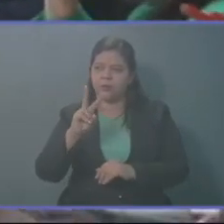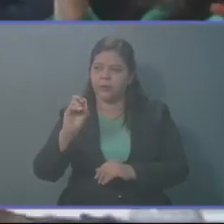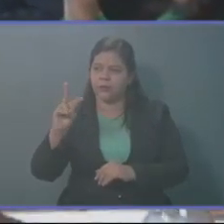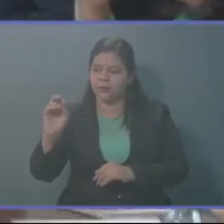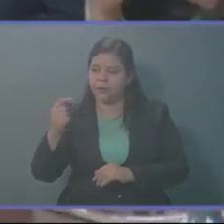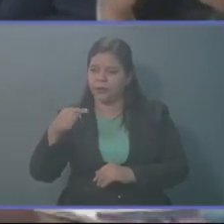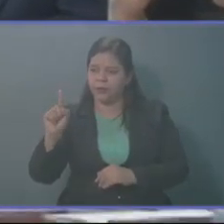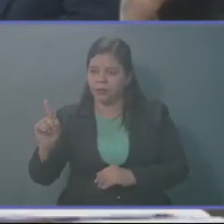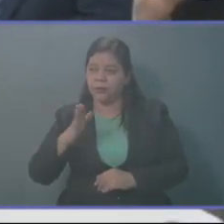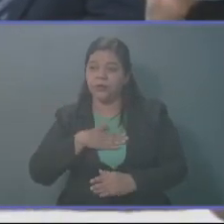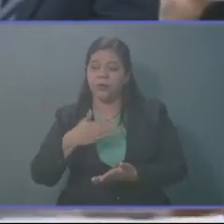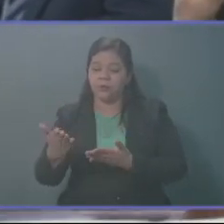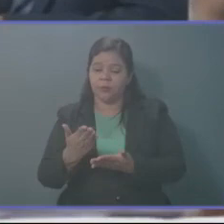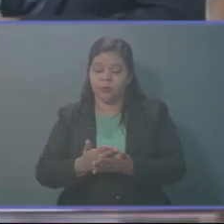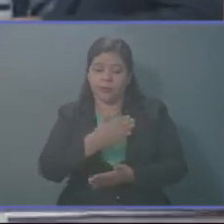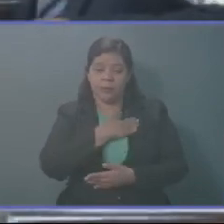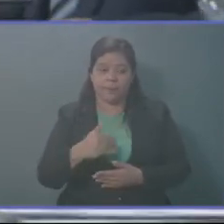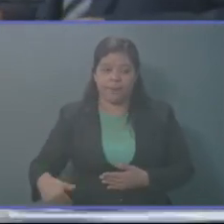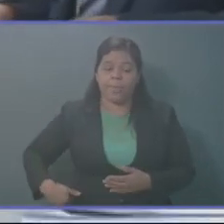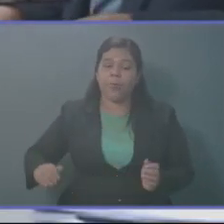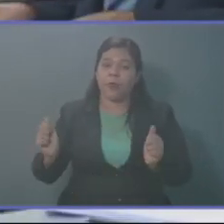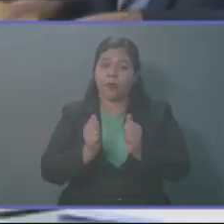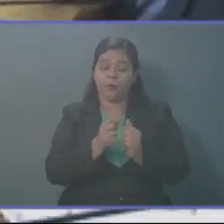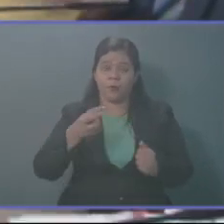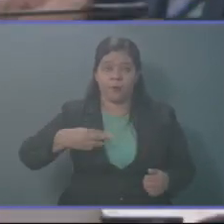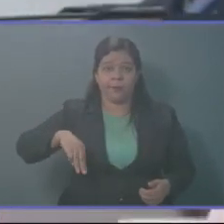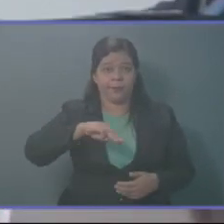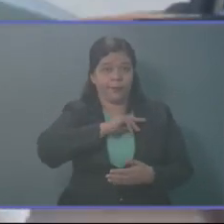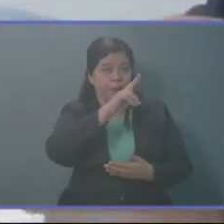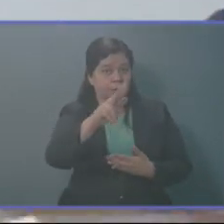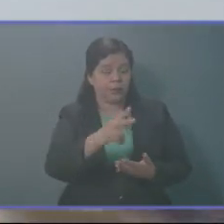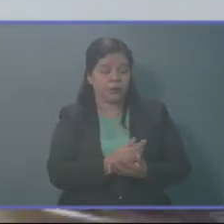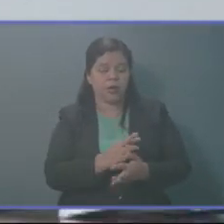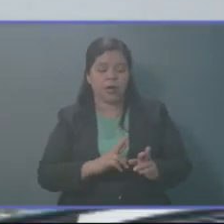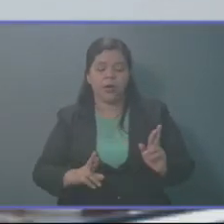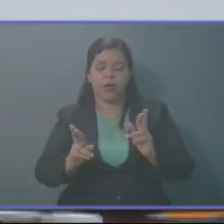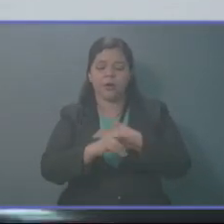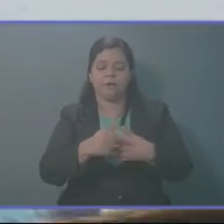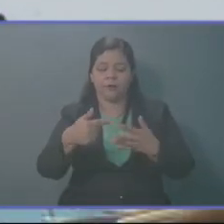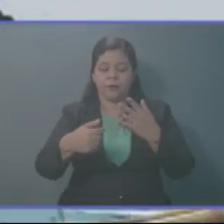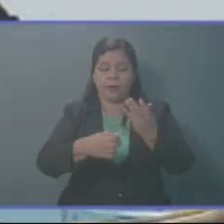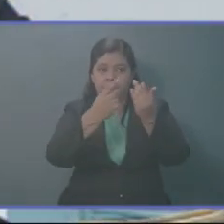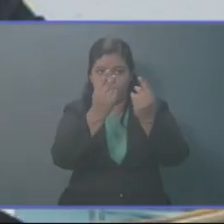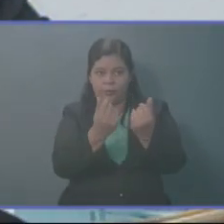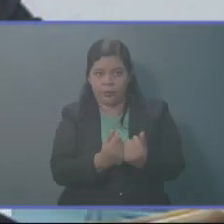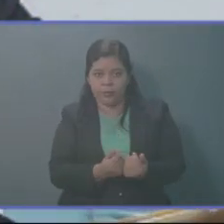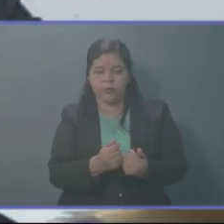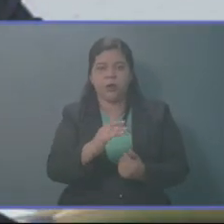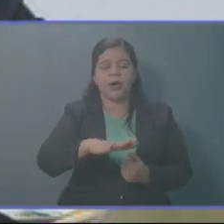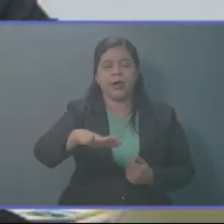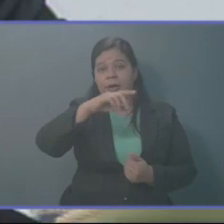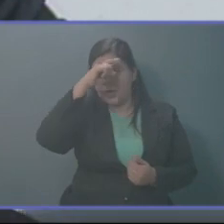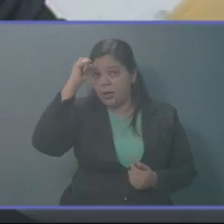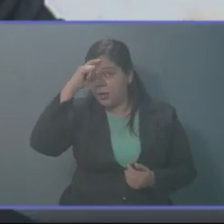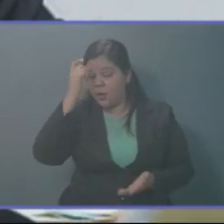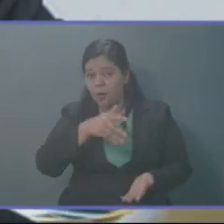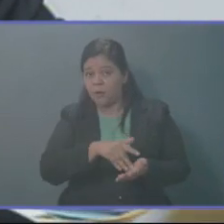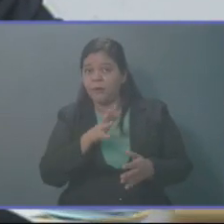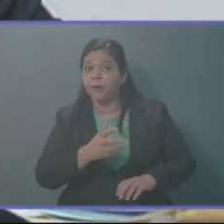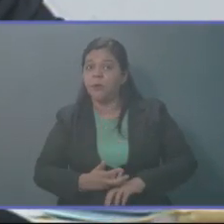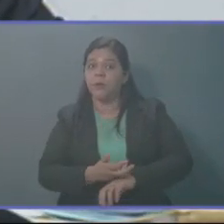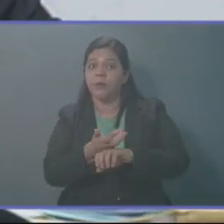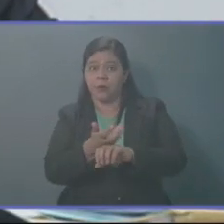1926-4-2020 y en una iniciativa del presidente de la República por medio del ministro de Hacienda en el sentido se reforma la ley de presupuesto en la parte correspondiente al ramo de obras públicas y